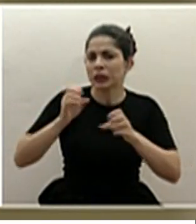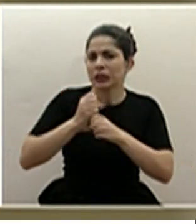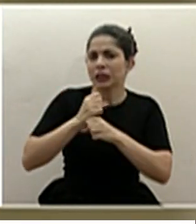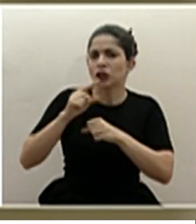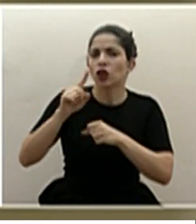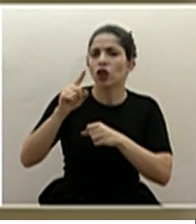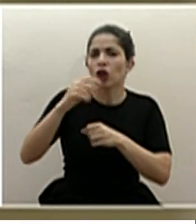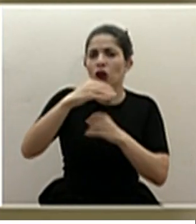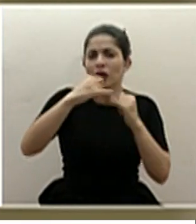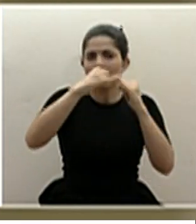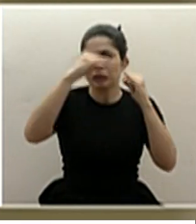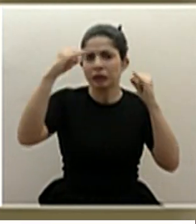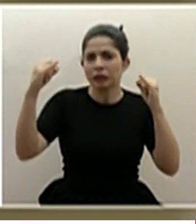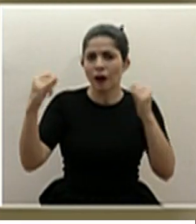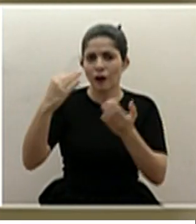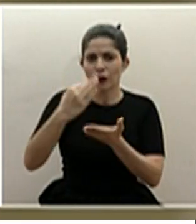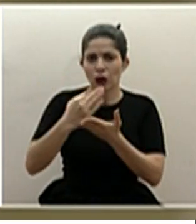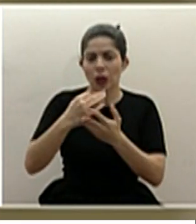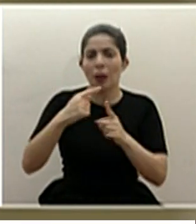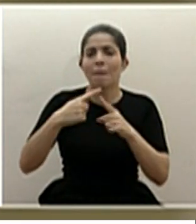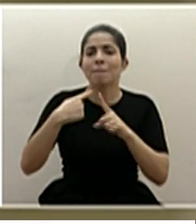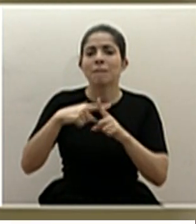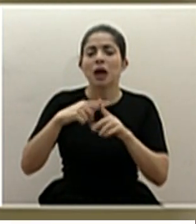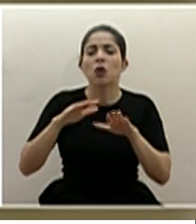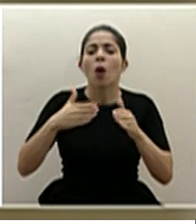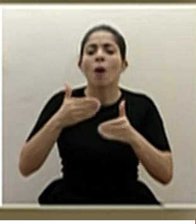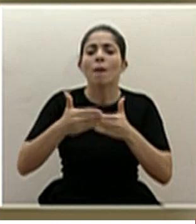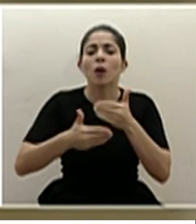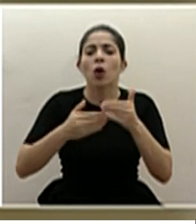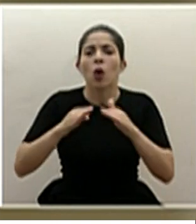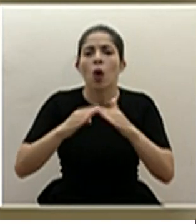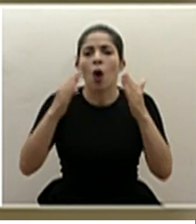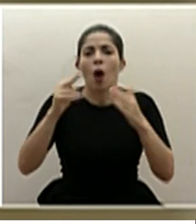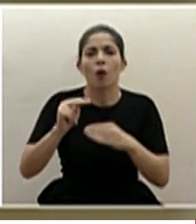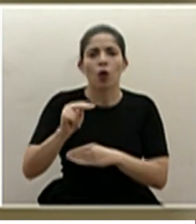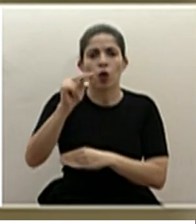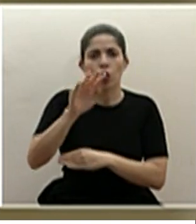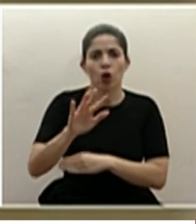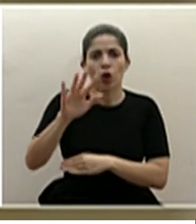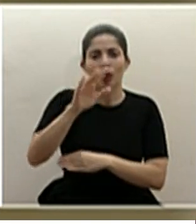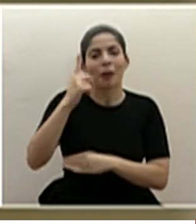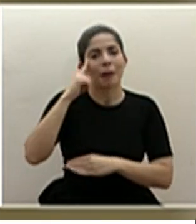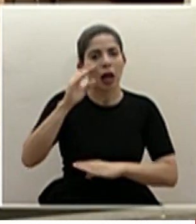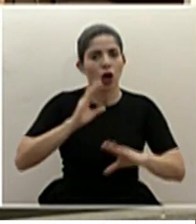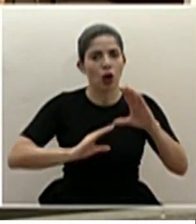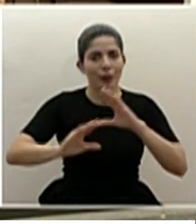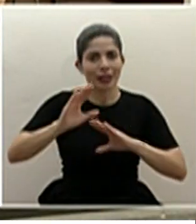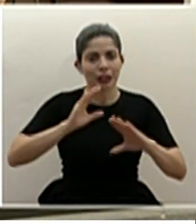cordón fronterizo y el proceso de apertura de la frontera norte para el flujo comercial.